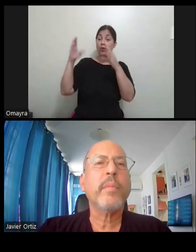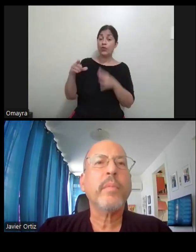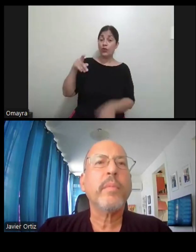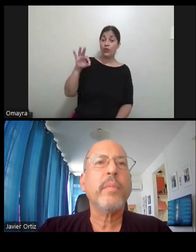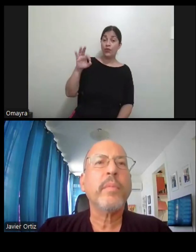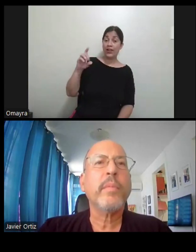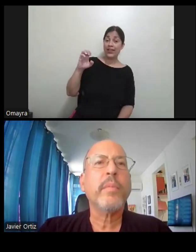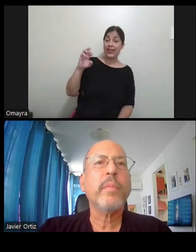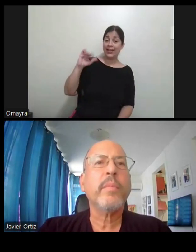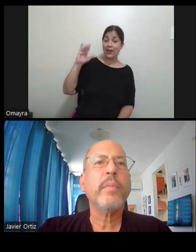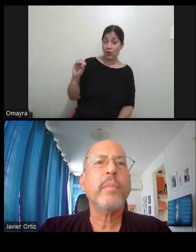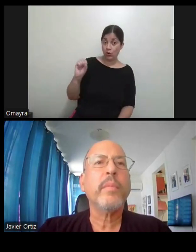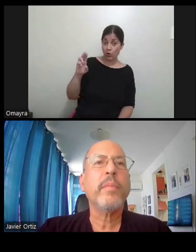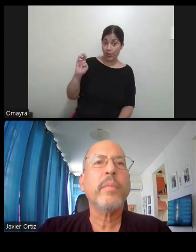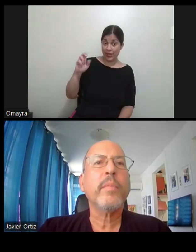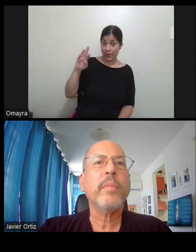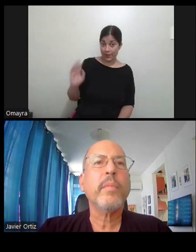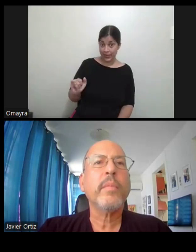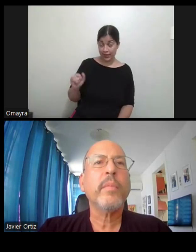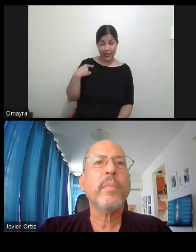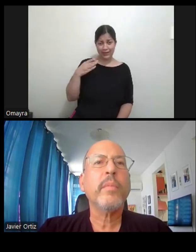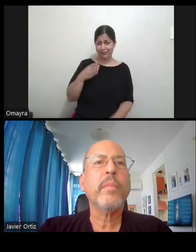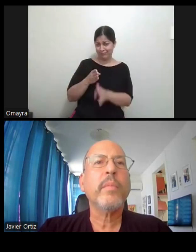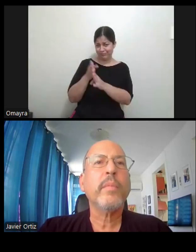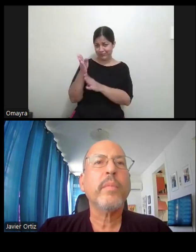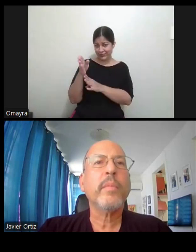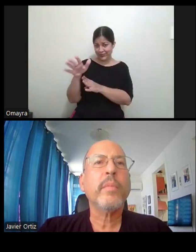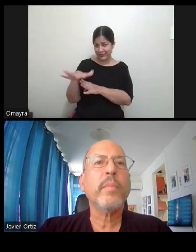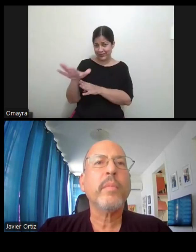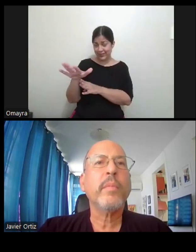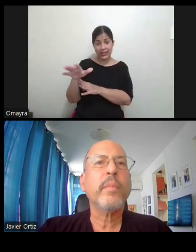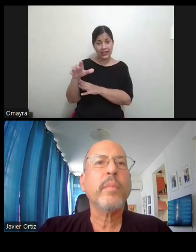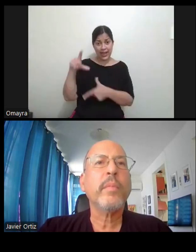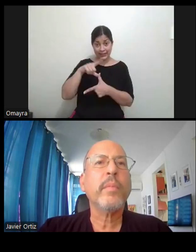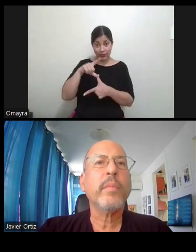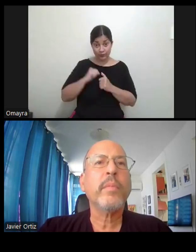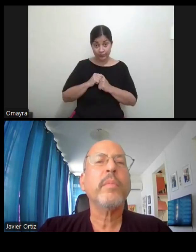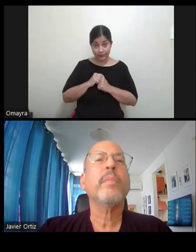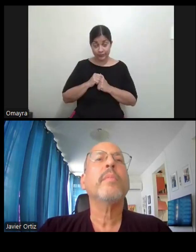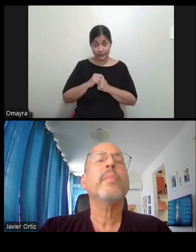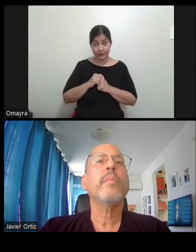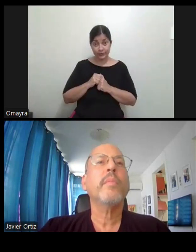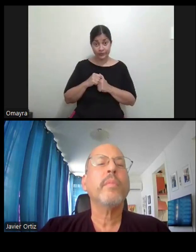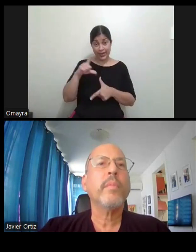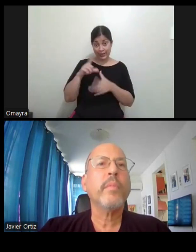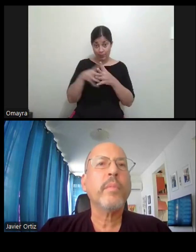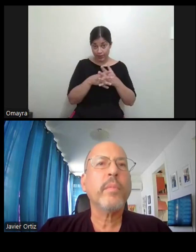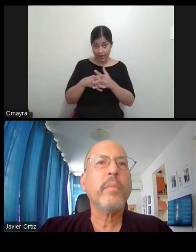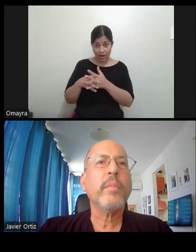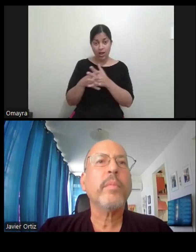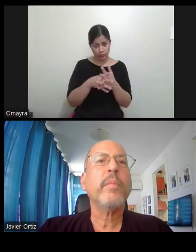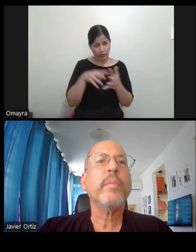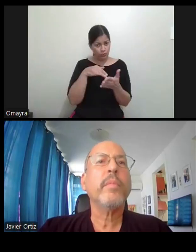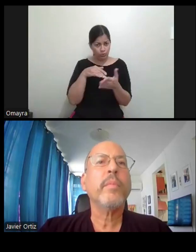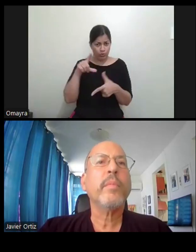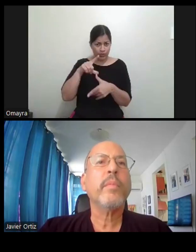Suberbi, que es especialista en el asunto de lo latino y latinoamericano, estudios